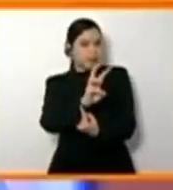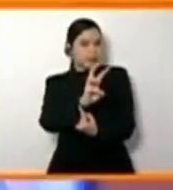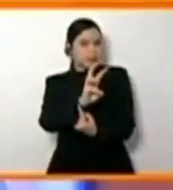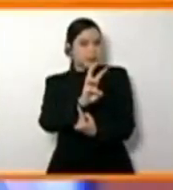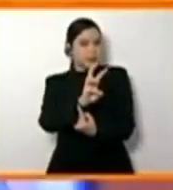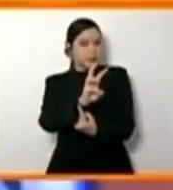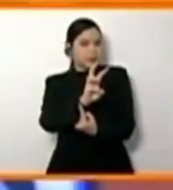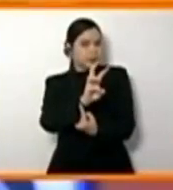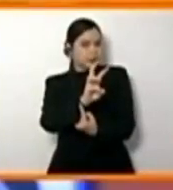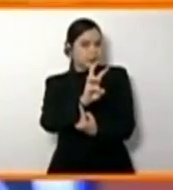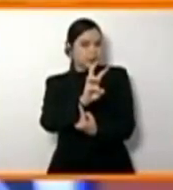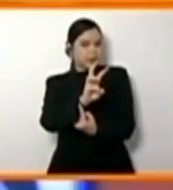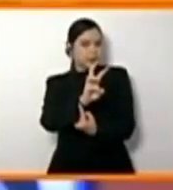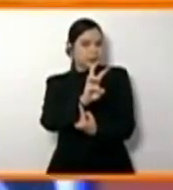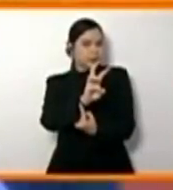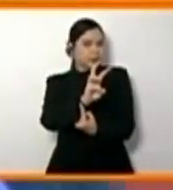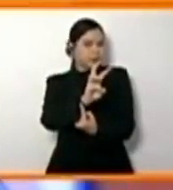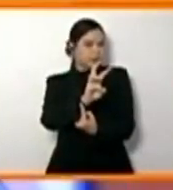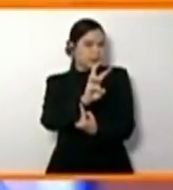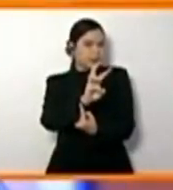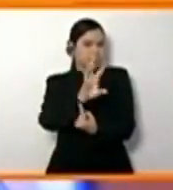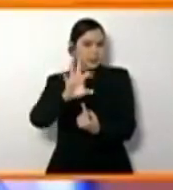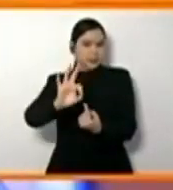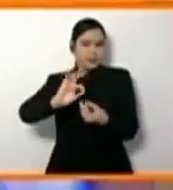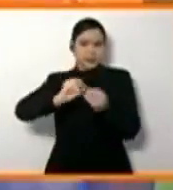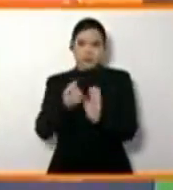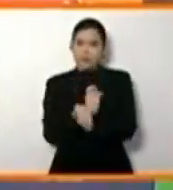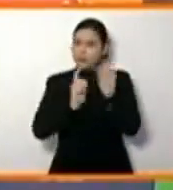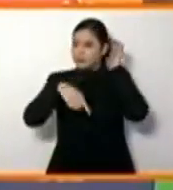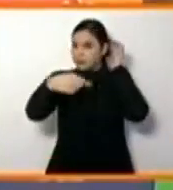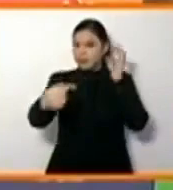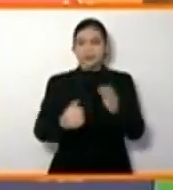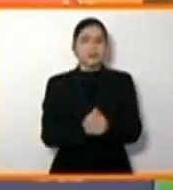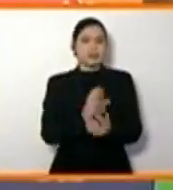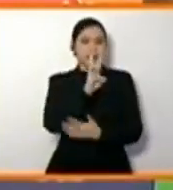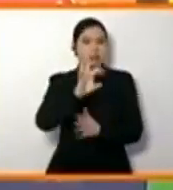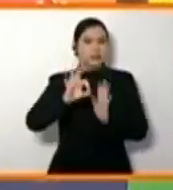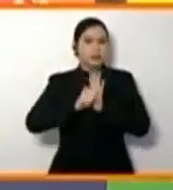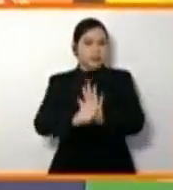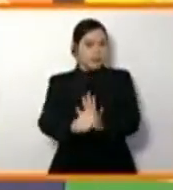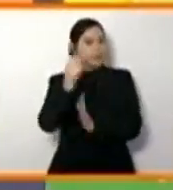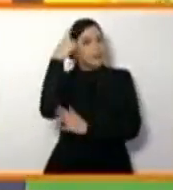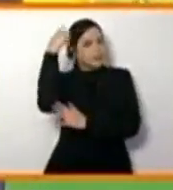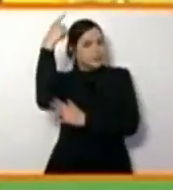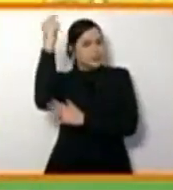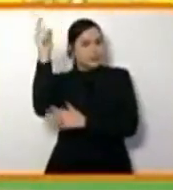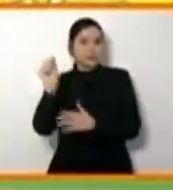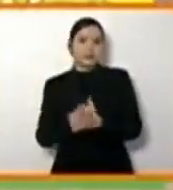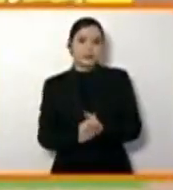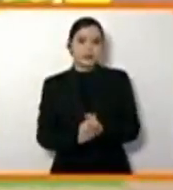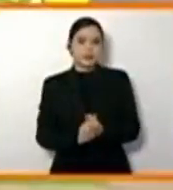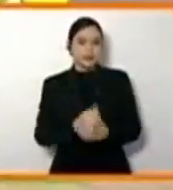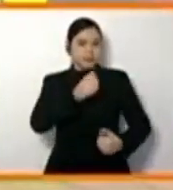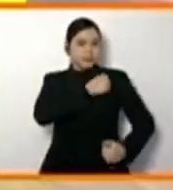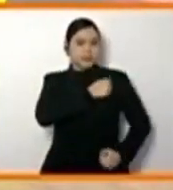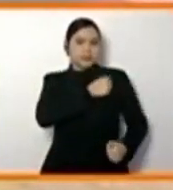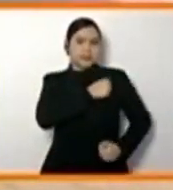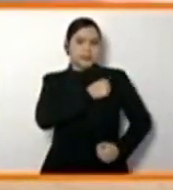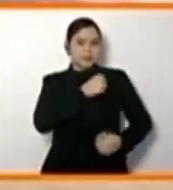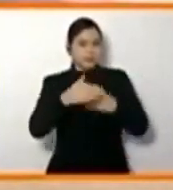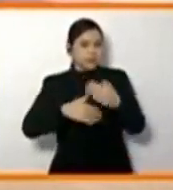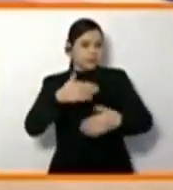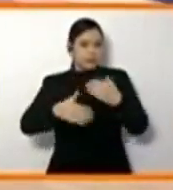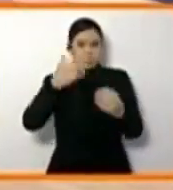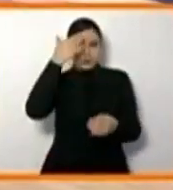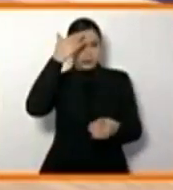dígito. Es el 9. El número ganador en la dirección 69 con su símbolo es sueño soldado. A continuación